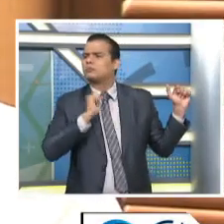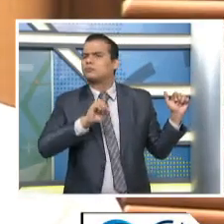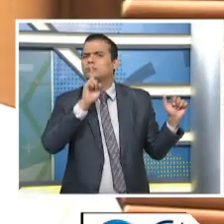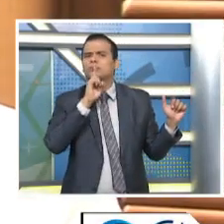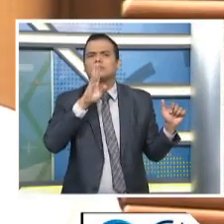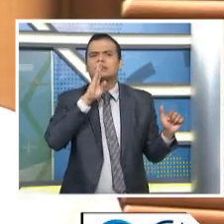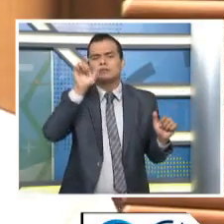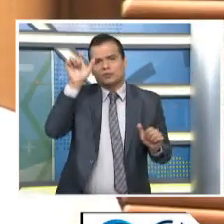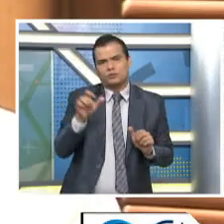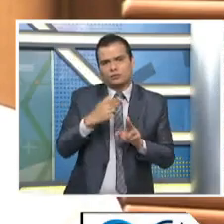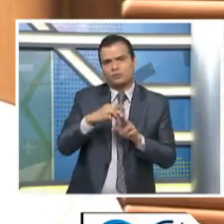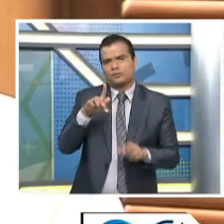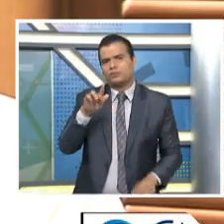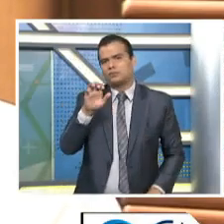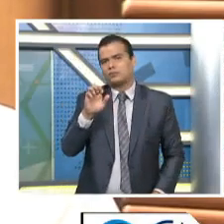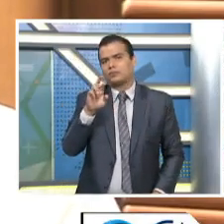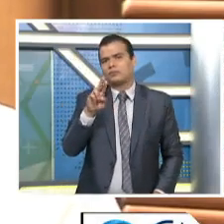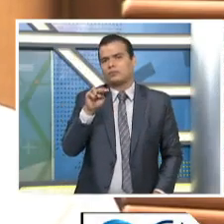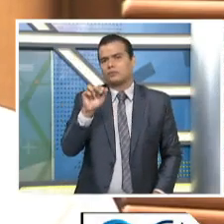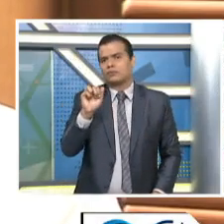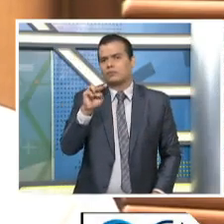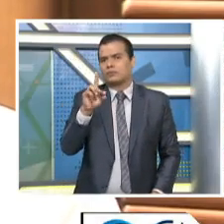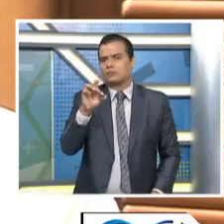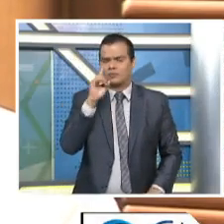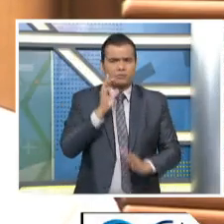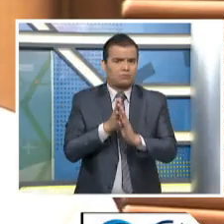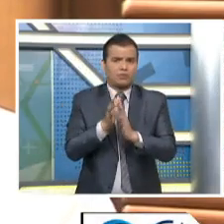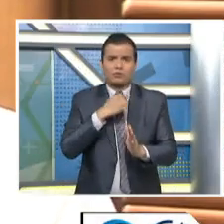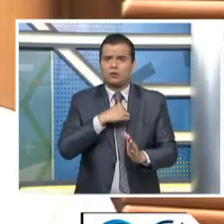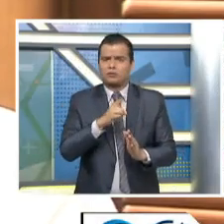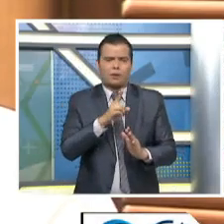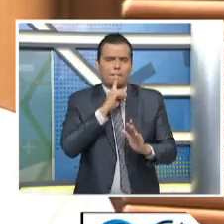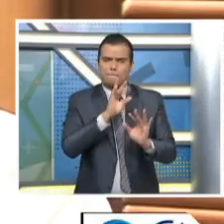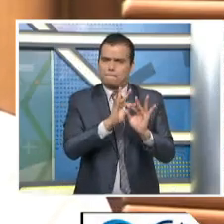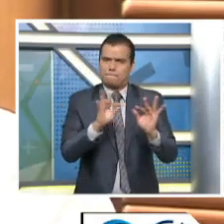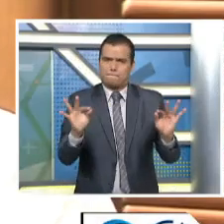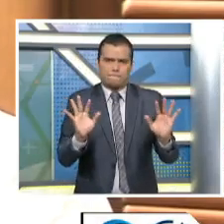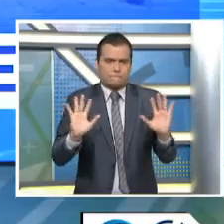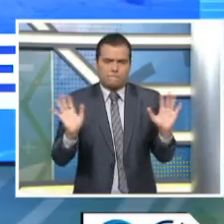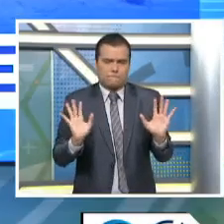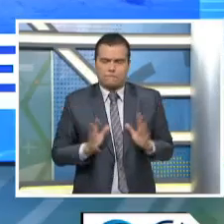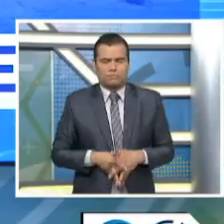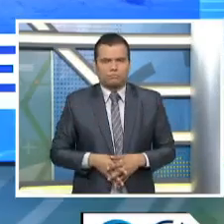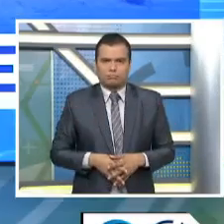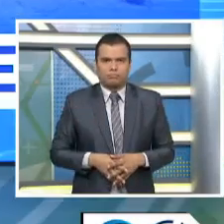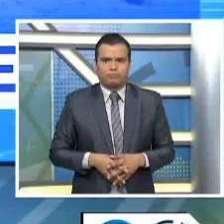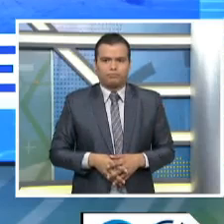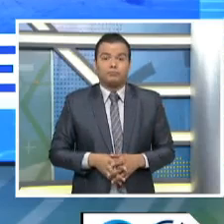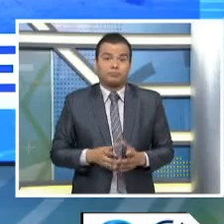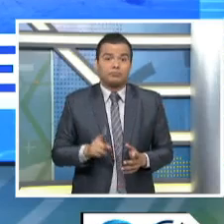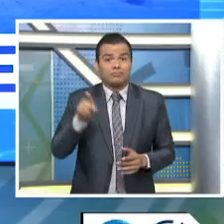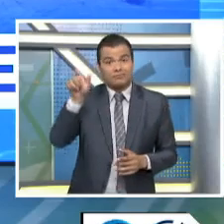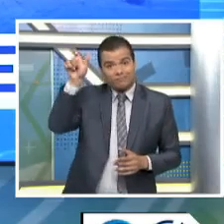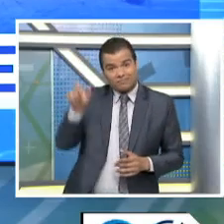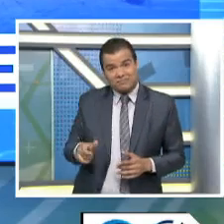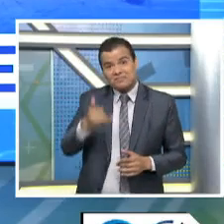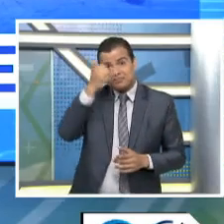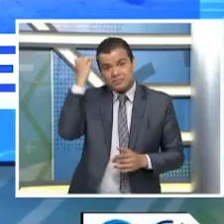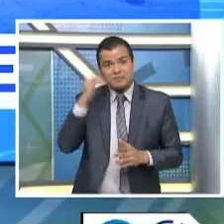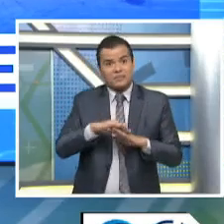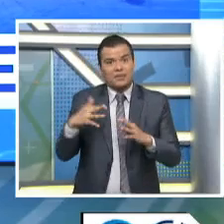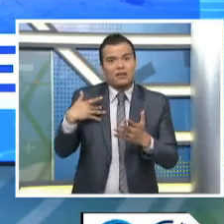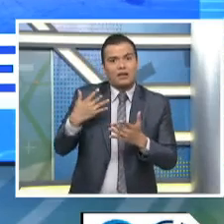fue Fernando Tolosa, quien aseguró que continuará trabajando y que no responderá al juego mediático. Mientras tanto, Jorge Iván Ospina ya